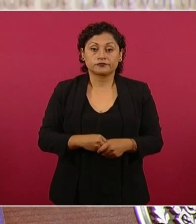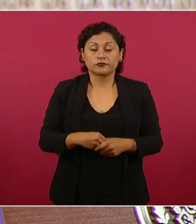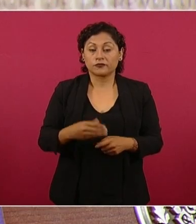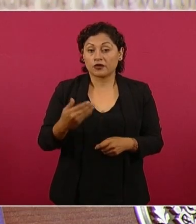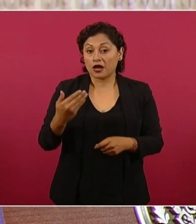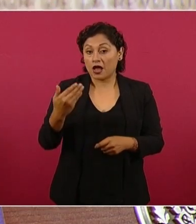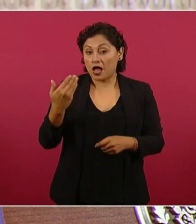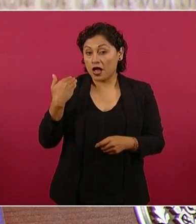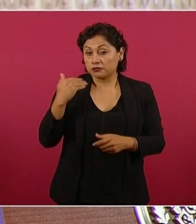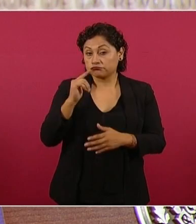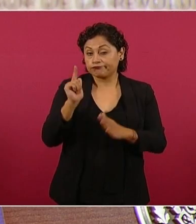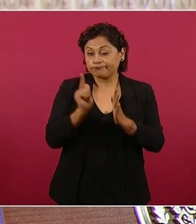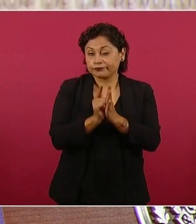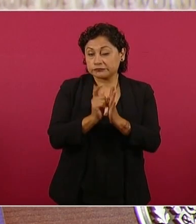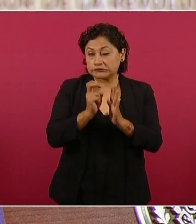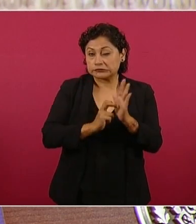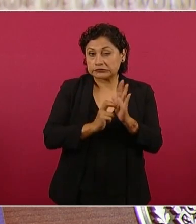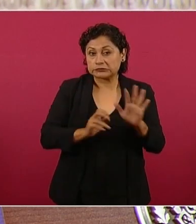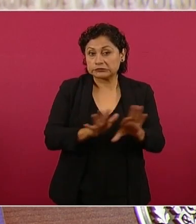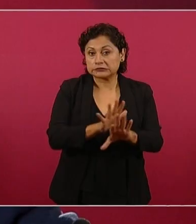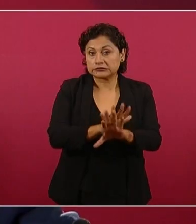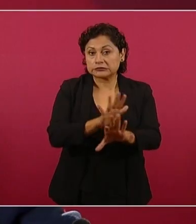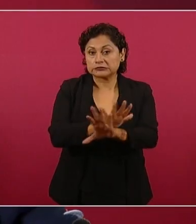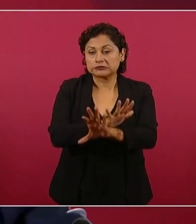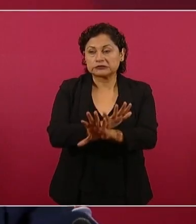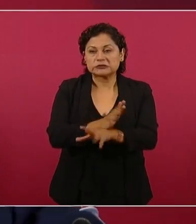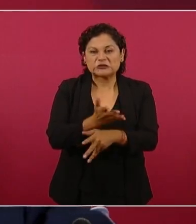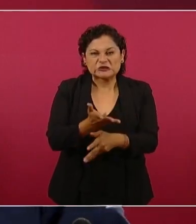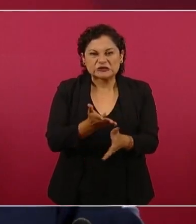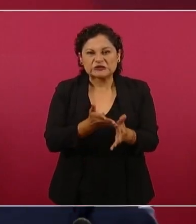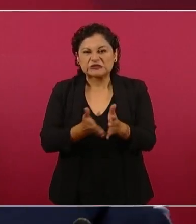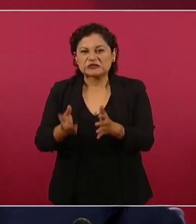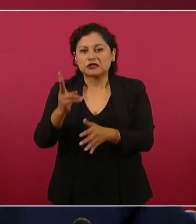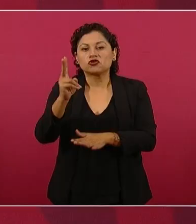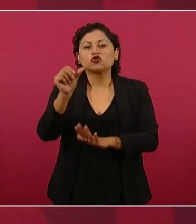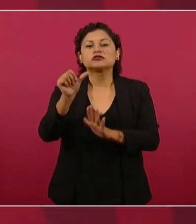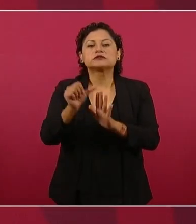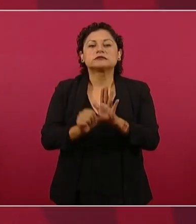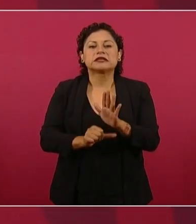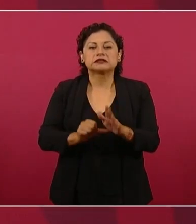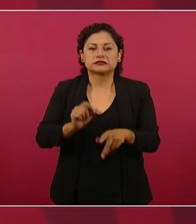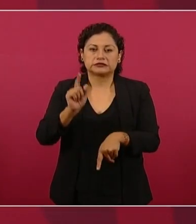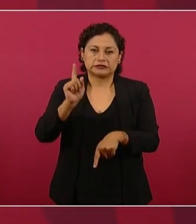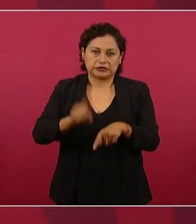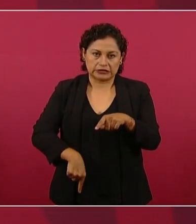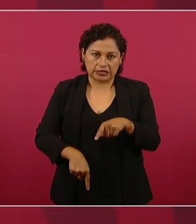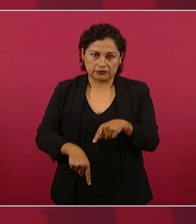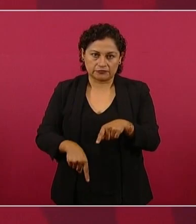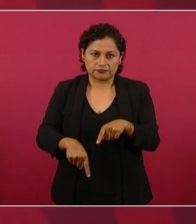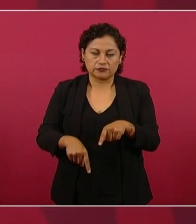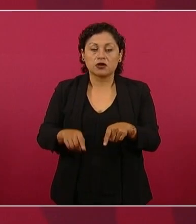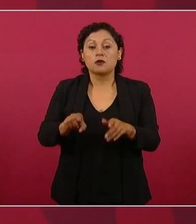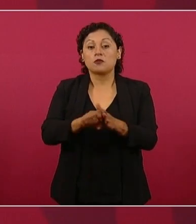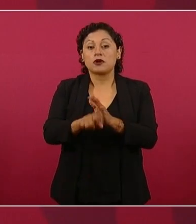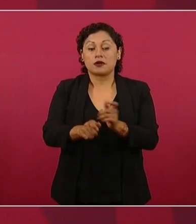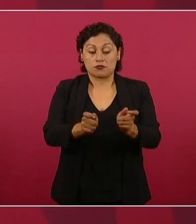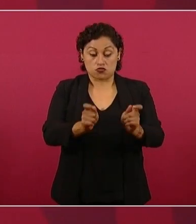2 meses, o sea que no van a ser 6 años van a